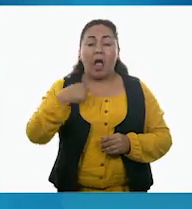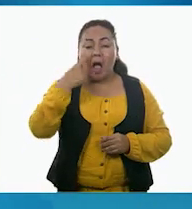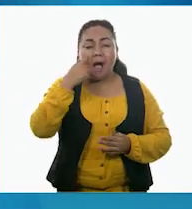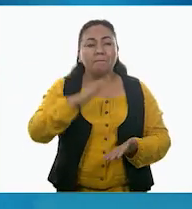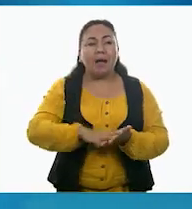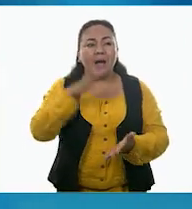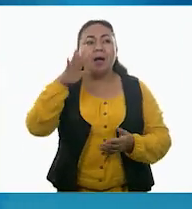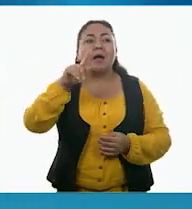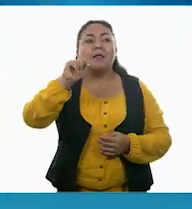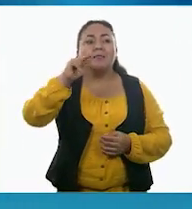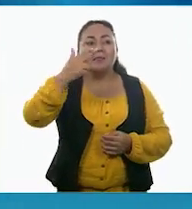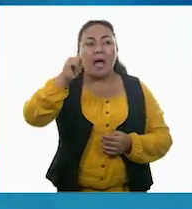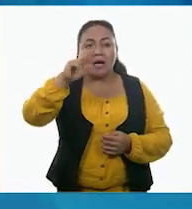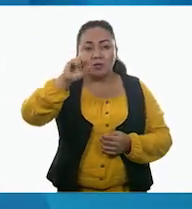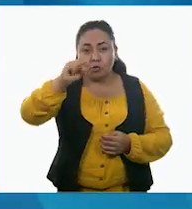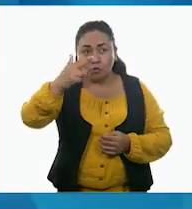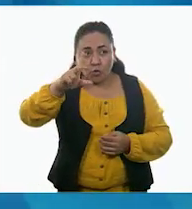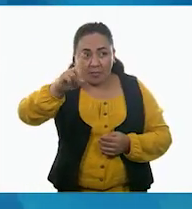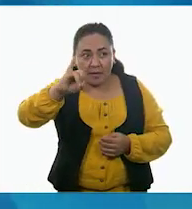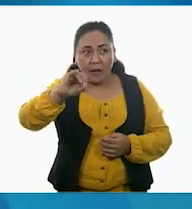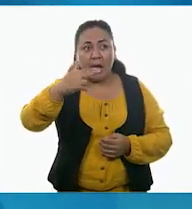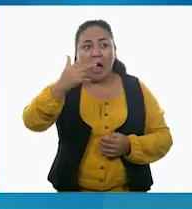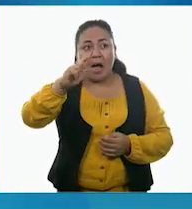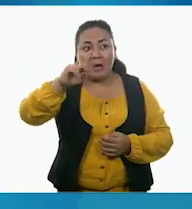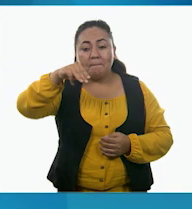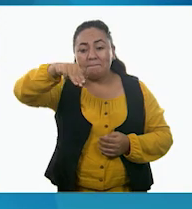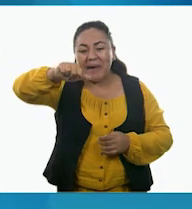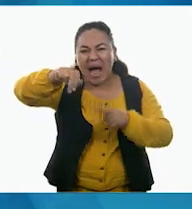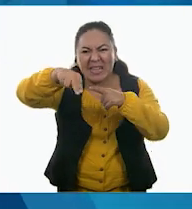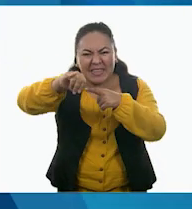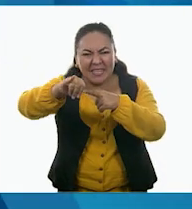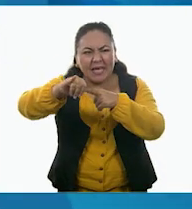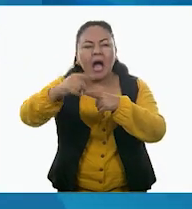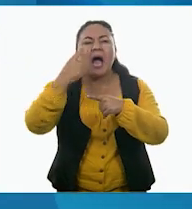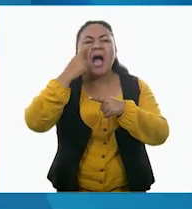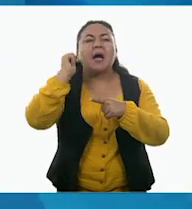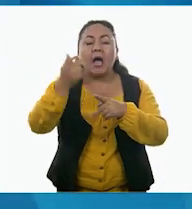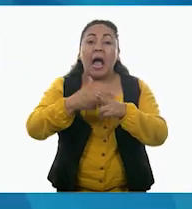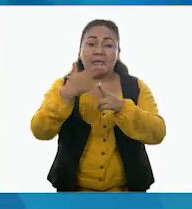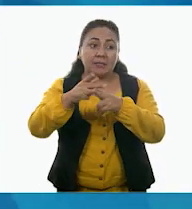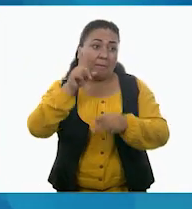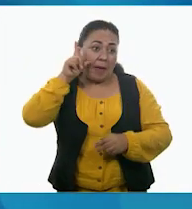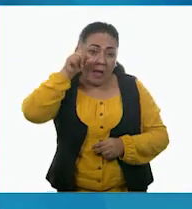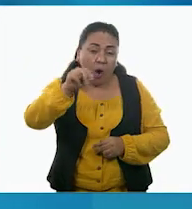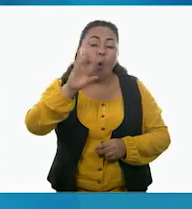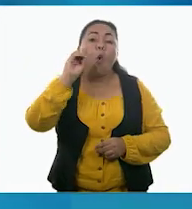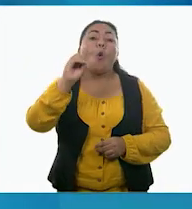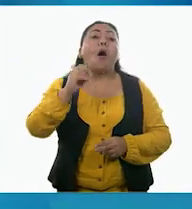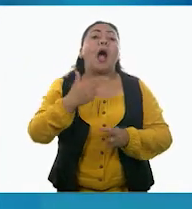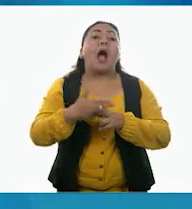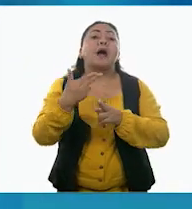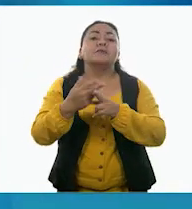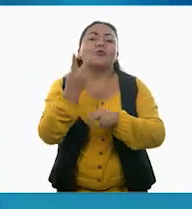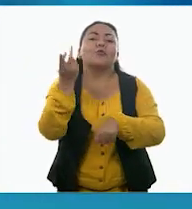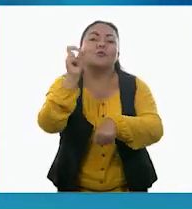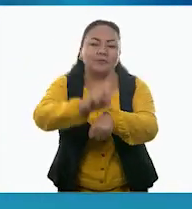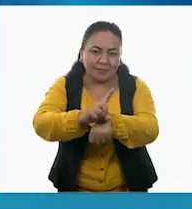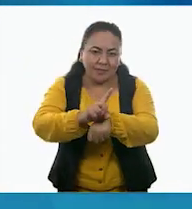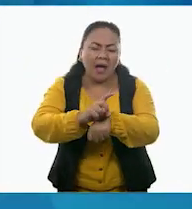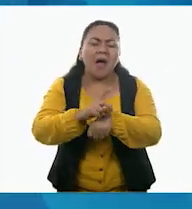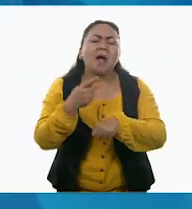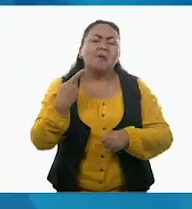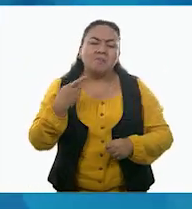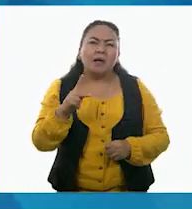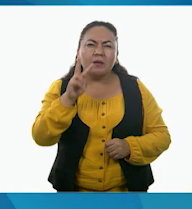Tarishudi rimani, ¿ok? Esto literalmente significa hasta mañana o pasado mañana, pero se